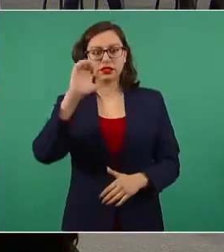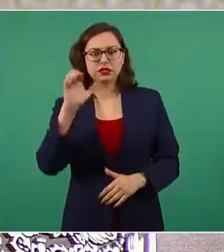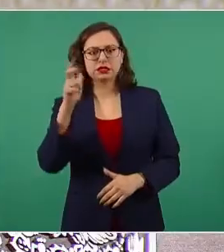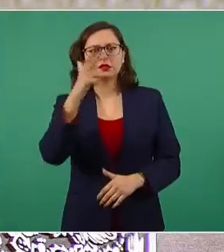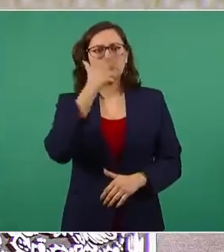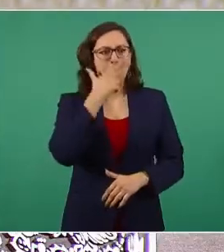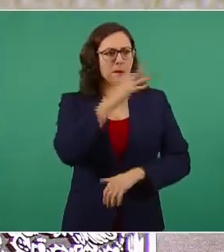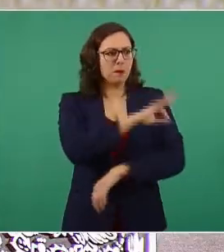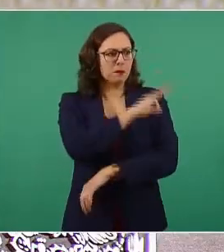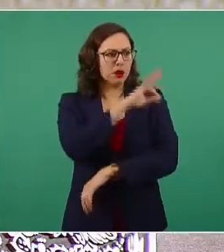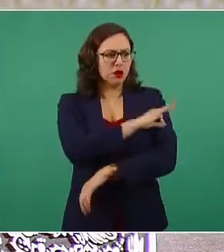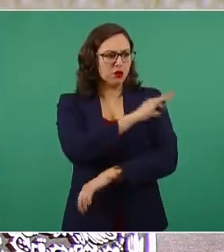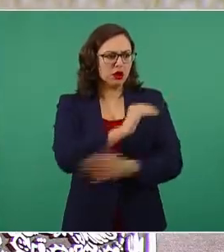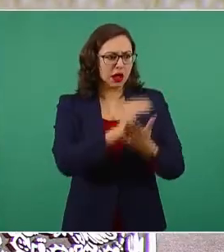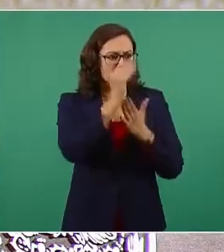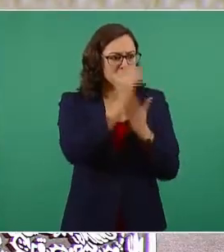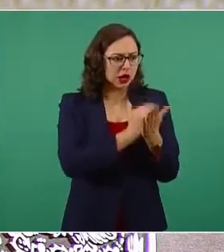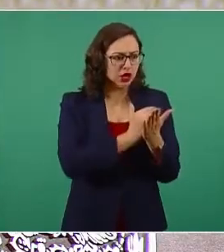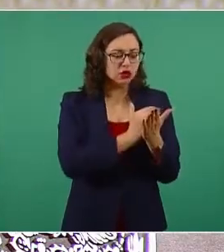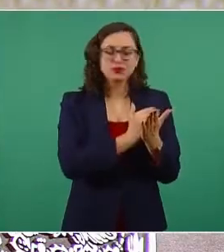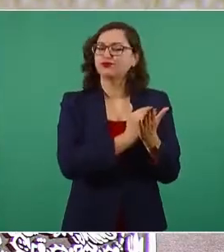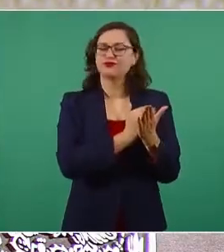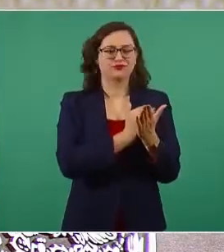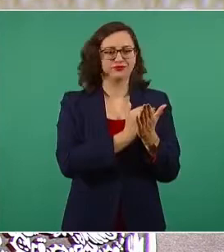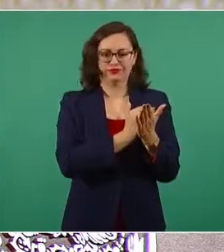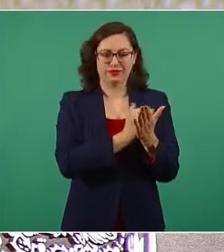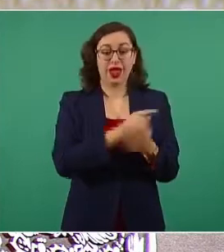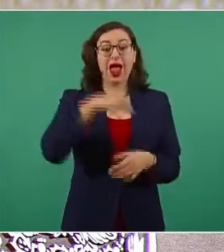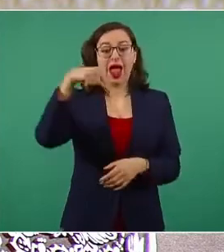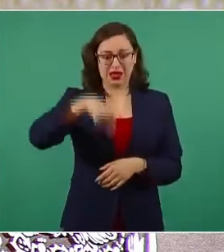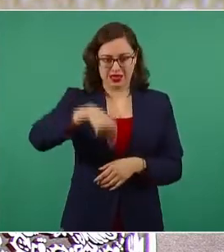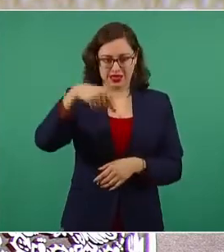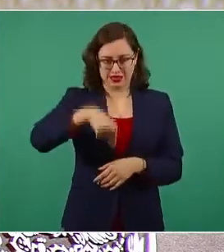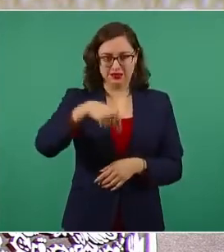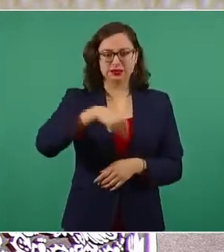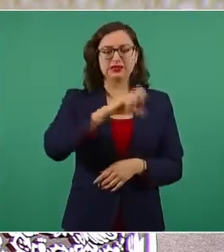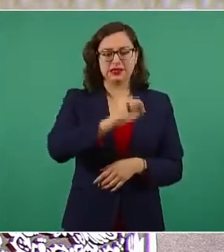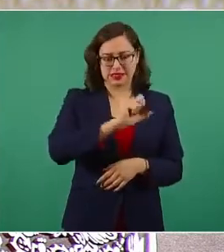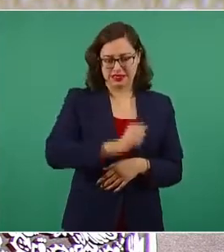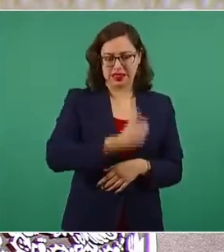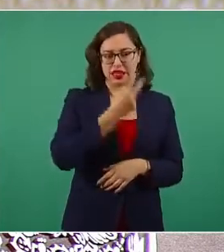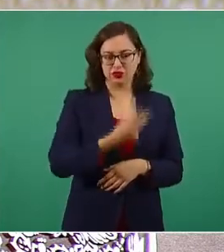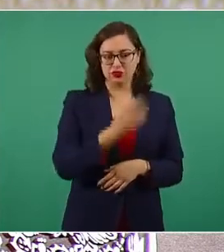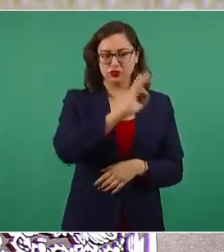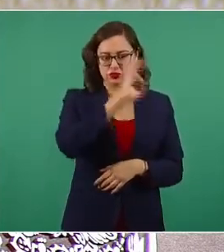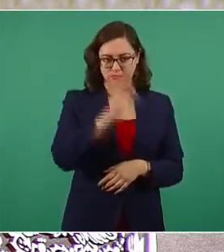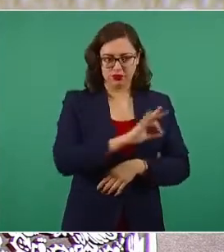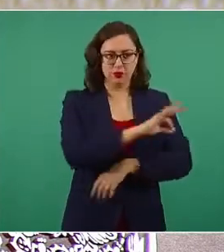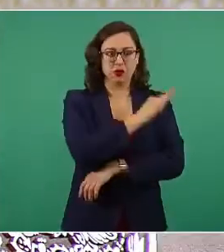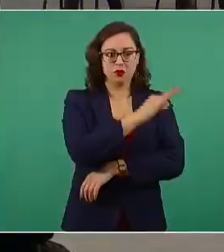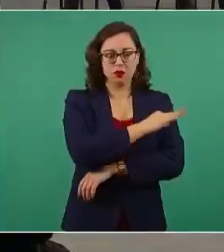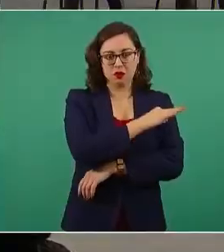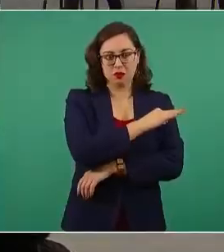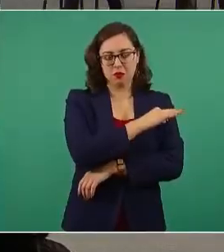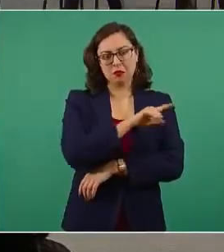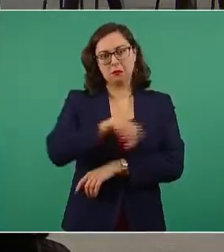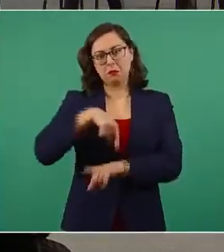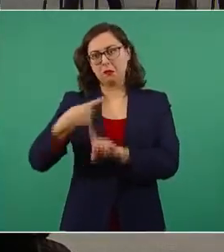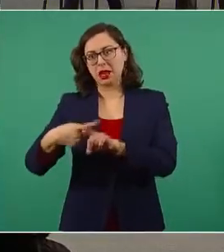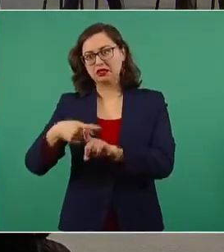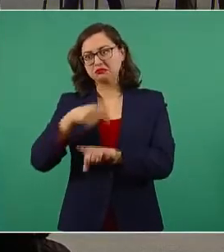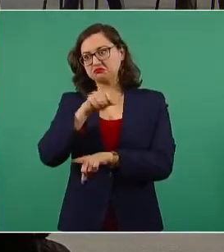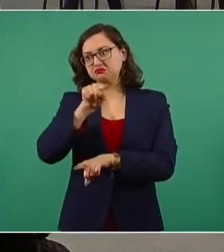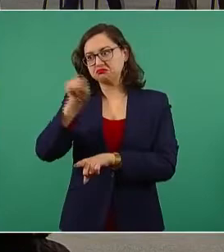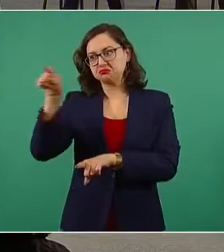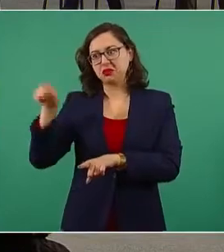da un 95% de acuerdo a ese tipo de alteración. Continuamos, por favor. Esto